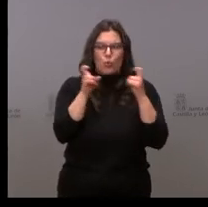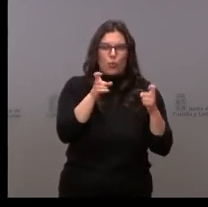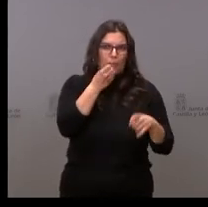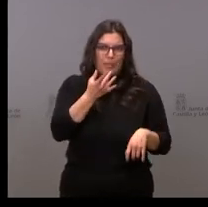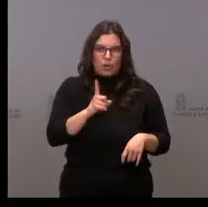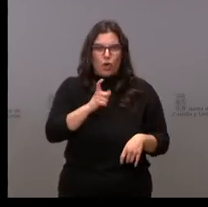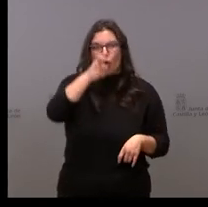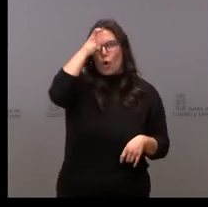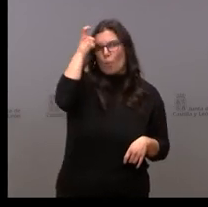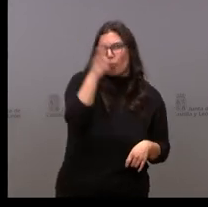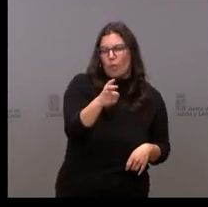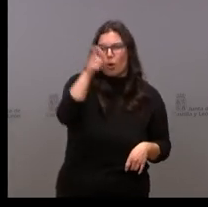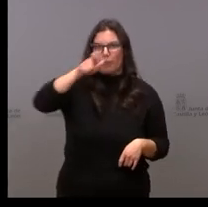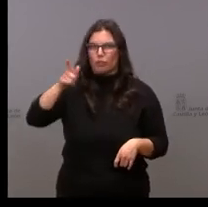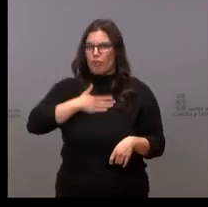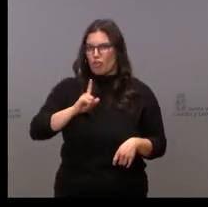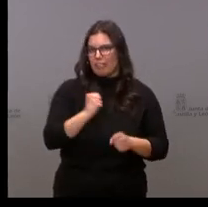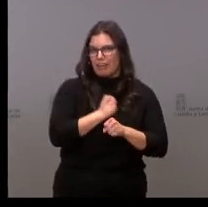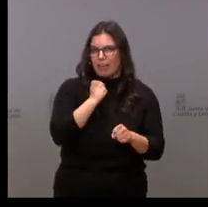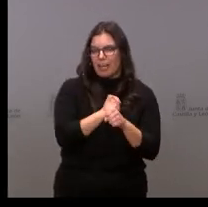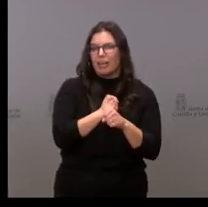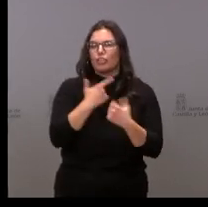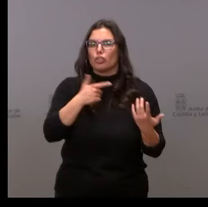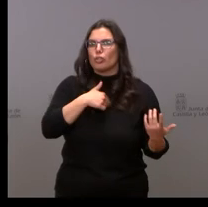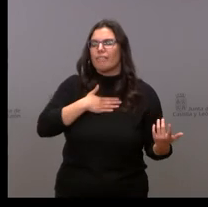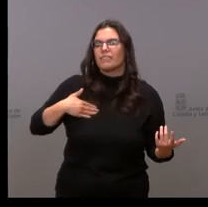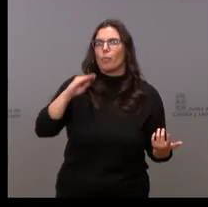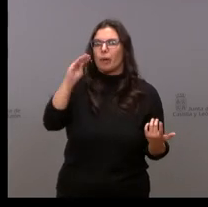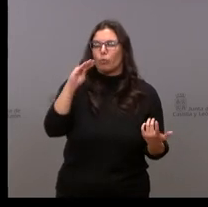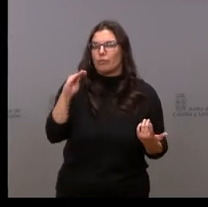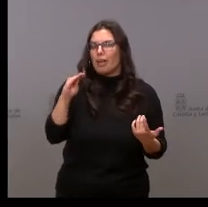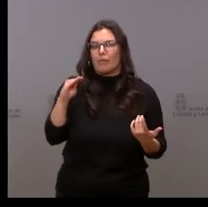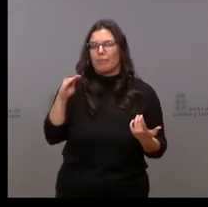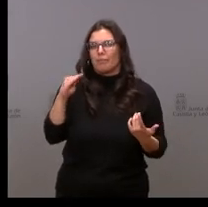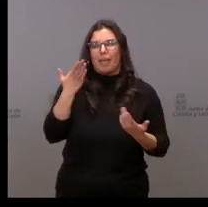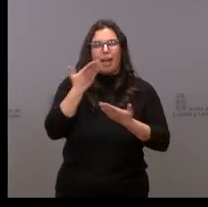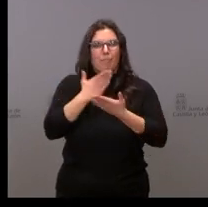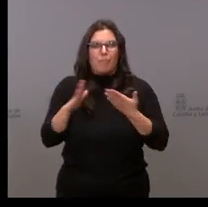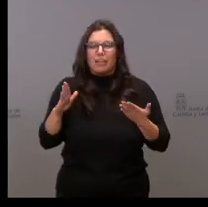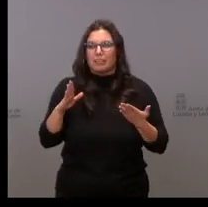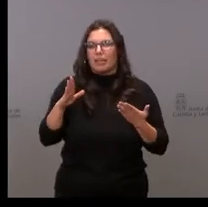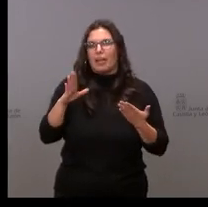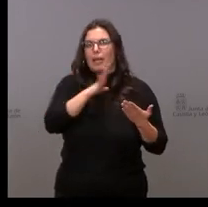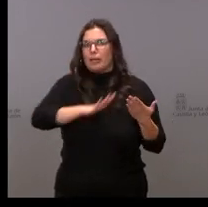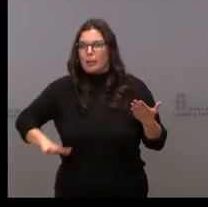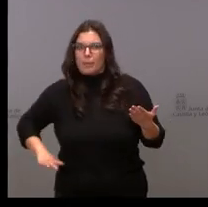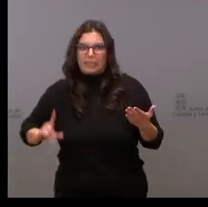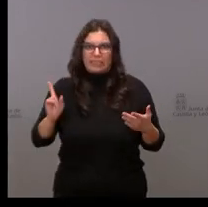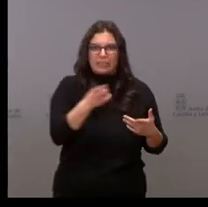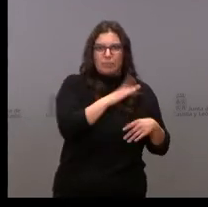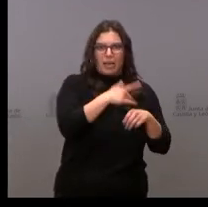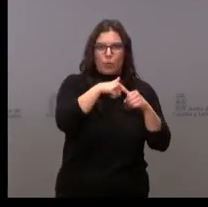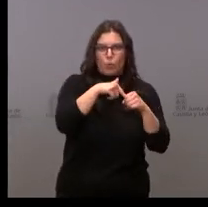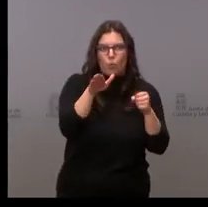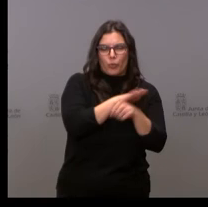del medio rural no resulta atractivo entonces me gustaría preguntarle más allá de que puedan enviar interinos a cubrir estas plazas si se